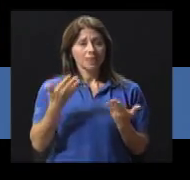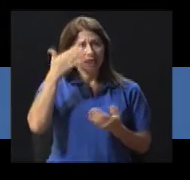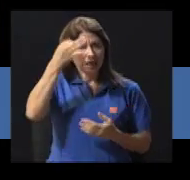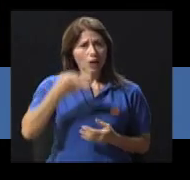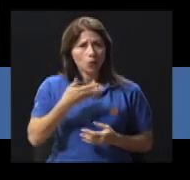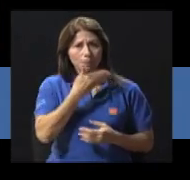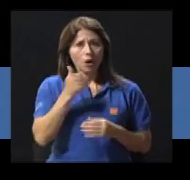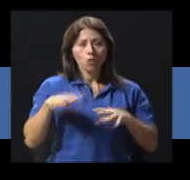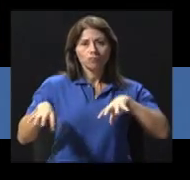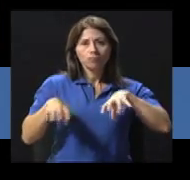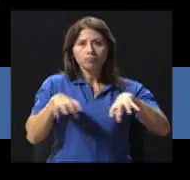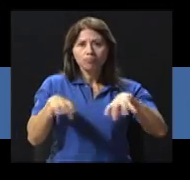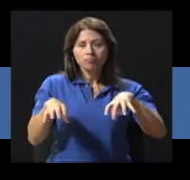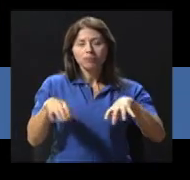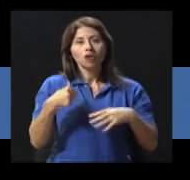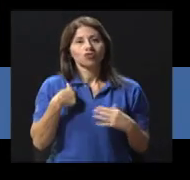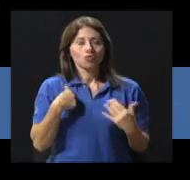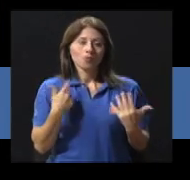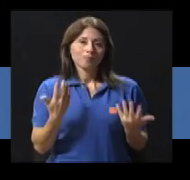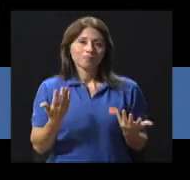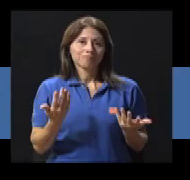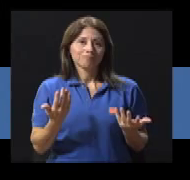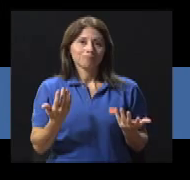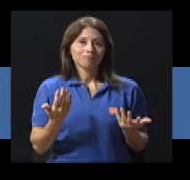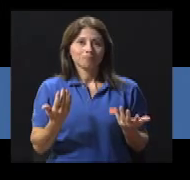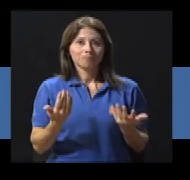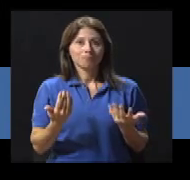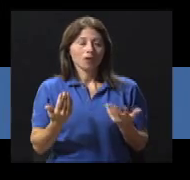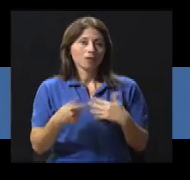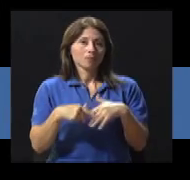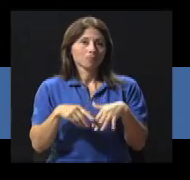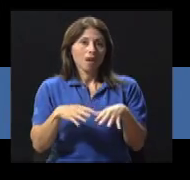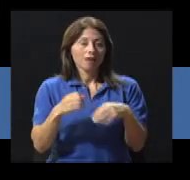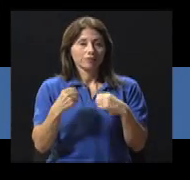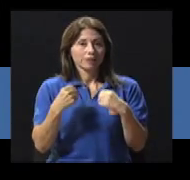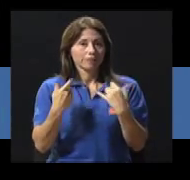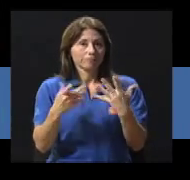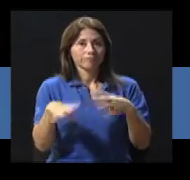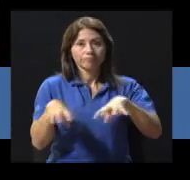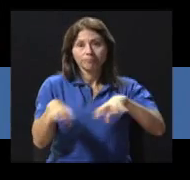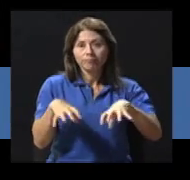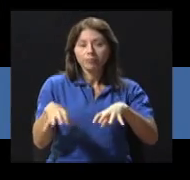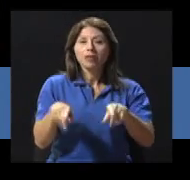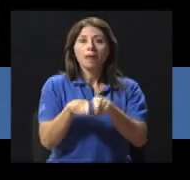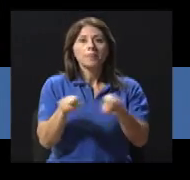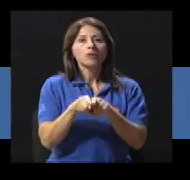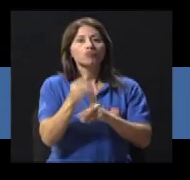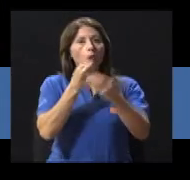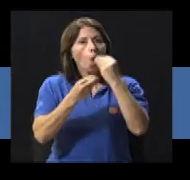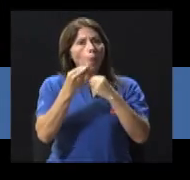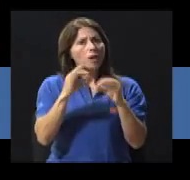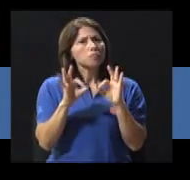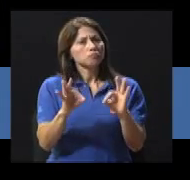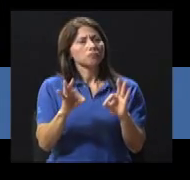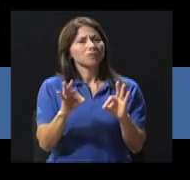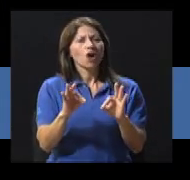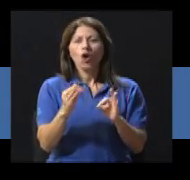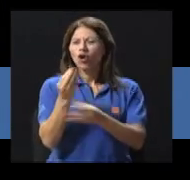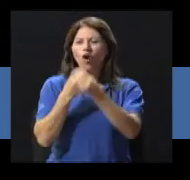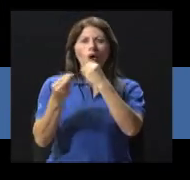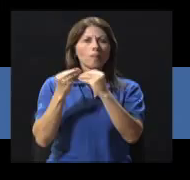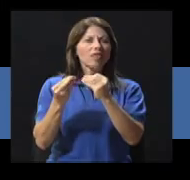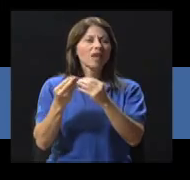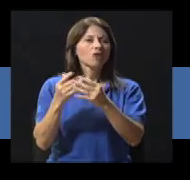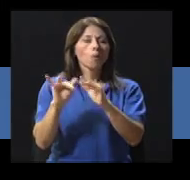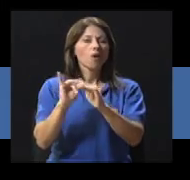físicamente creo que es mejor, bueno, mantenerse activa, ¿verdad? Yo bailo, es alimentarse bien, ¿verdad? Estar, dejar lo que es la comida